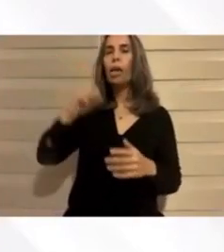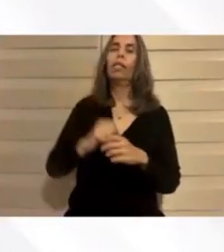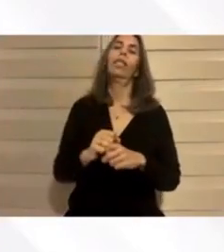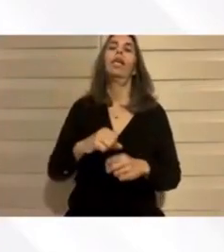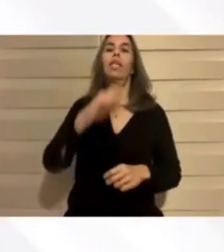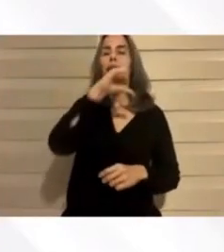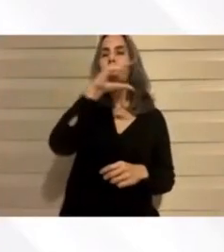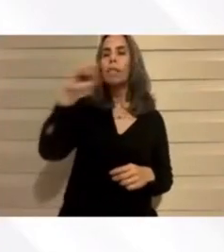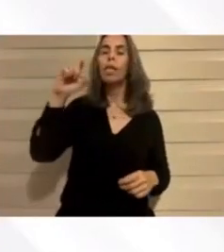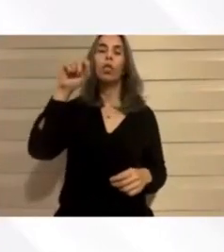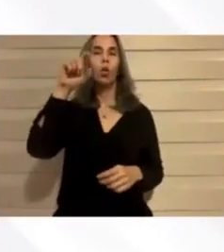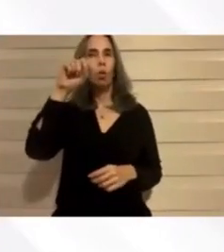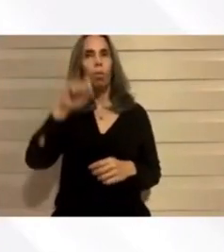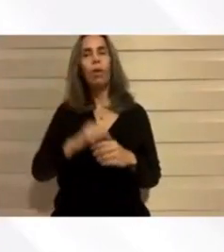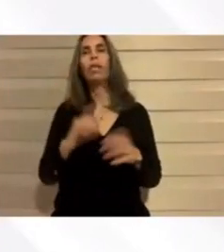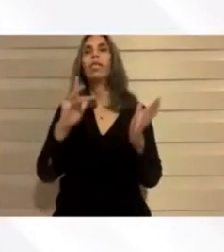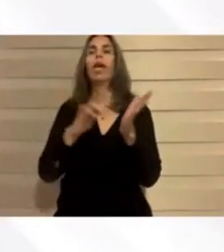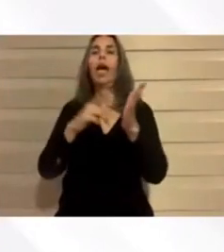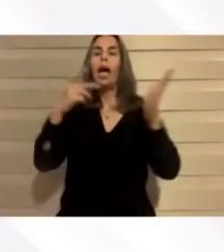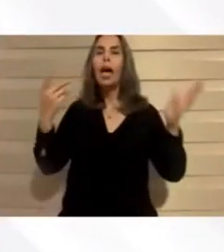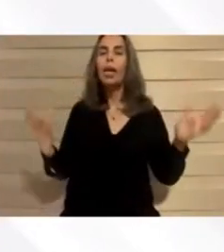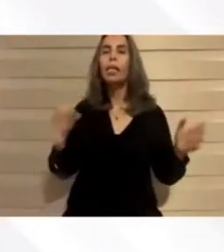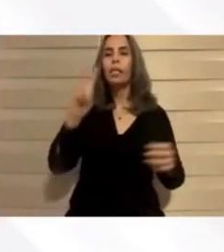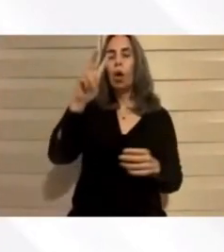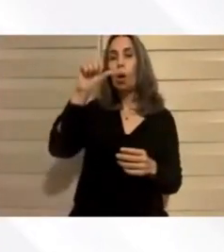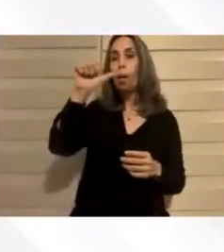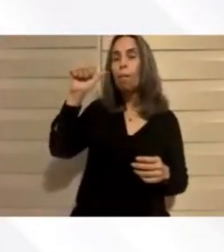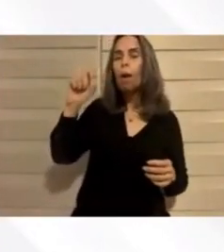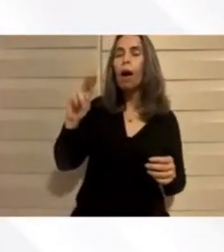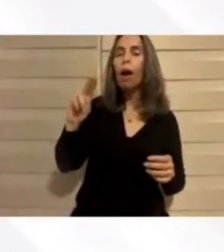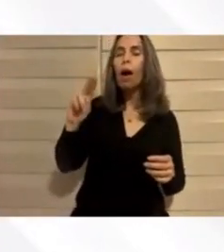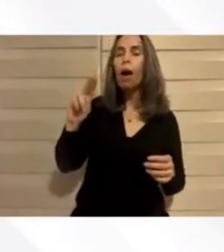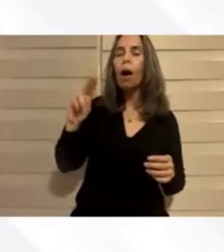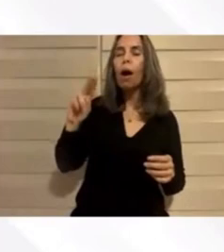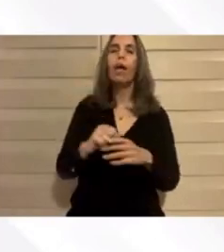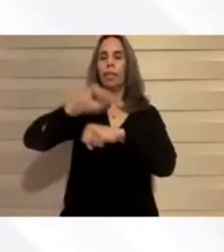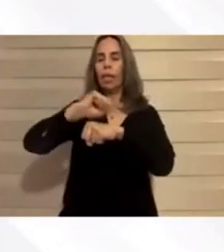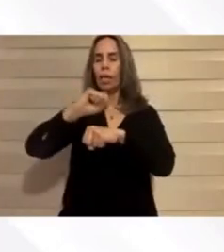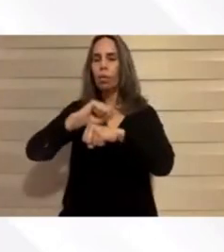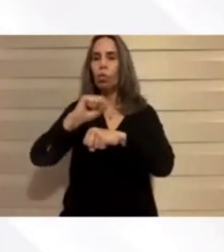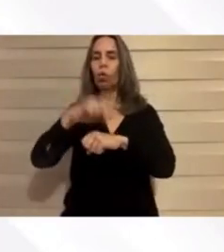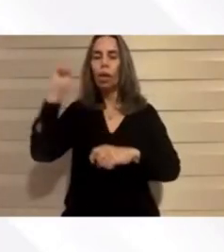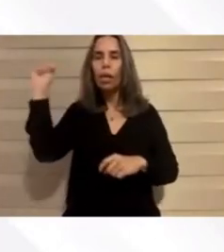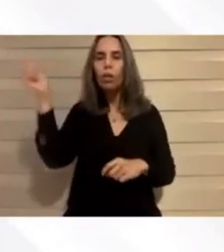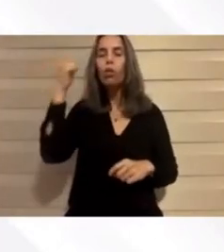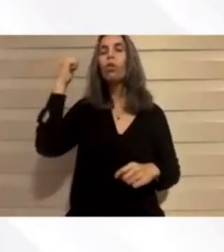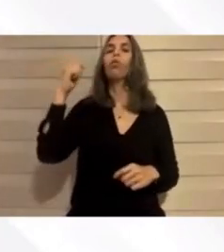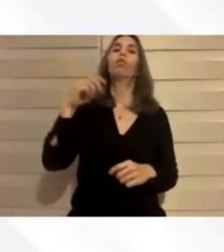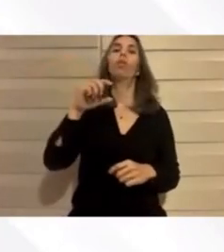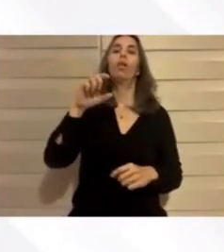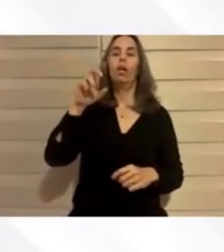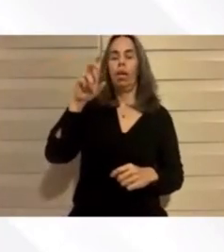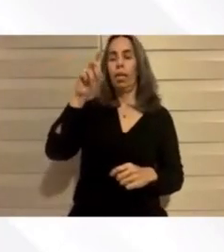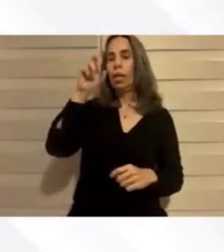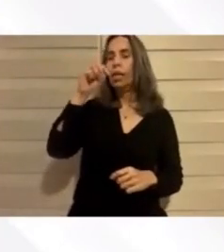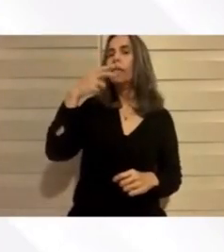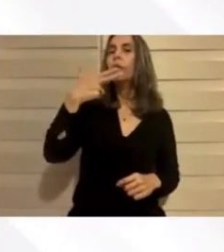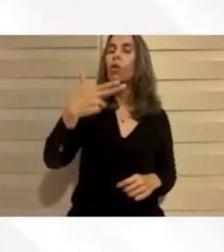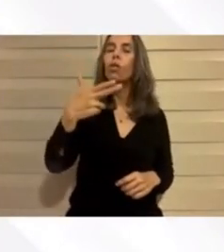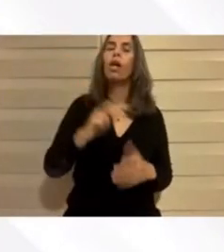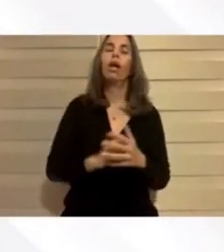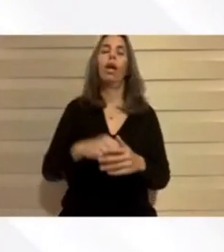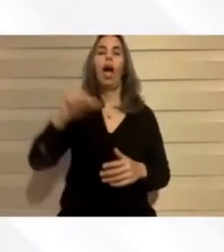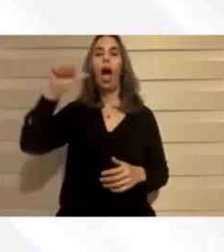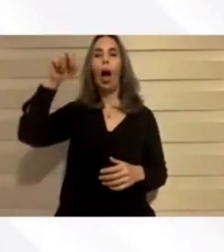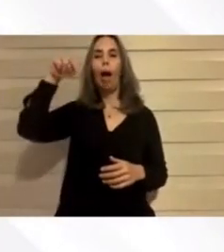120. Gracias también a Vania Conde, que representa la Escuela Secundaria Técnica número 38. América Alfaro, de